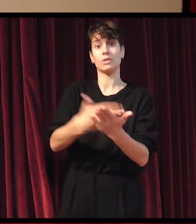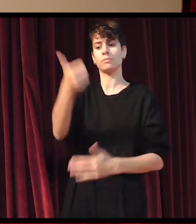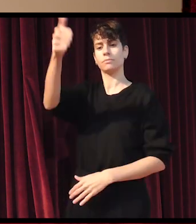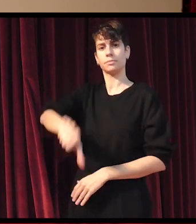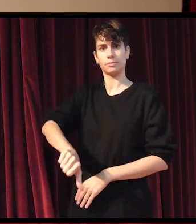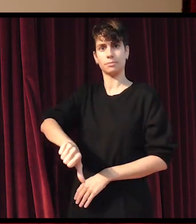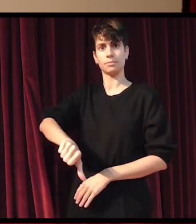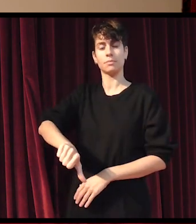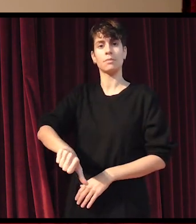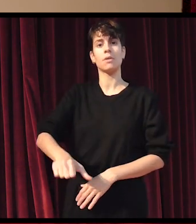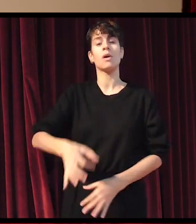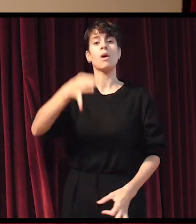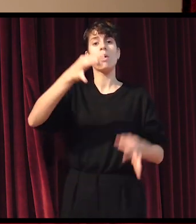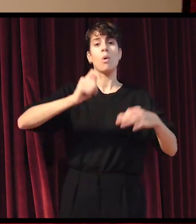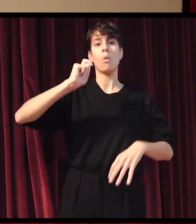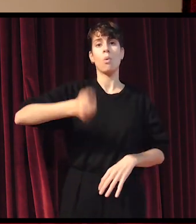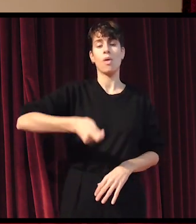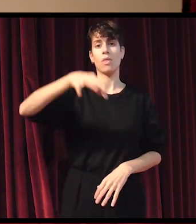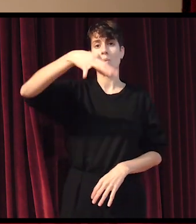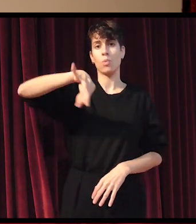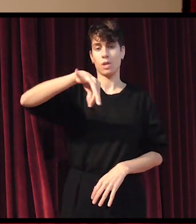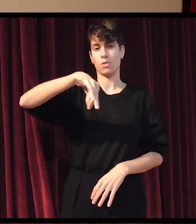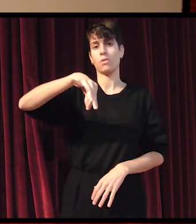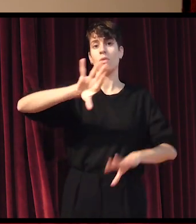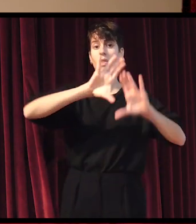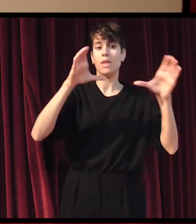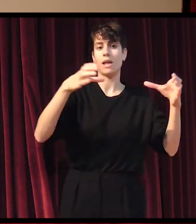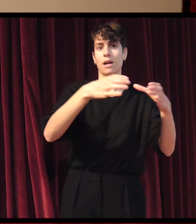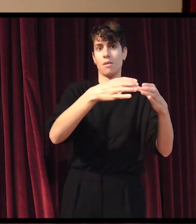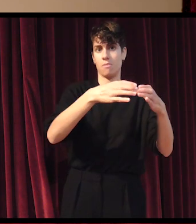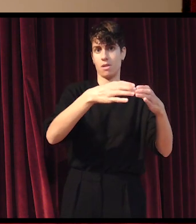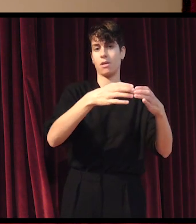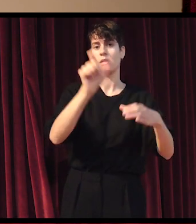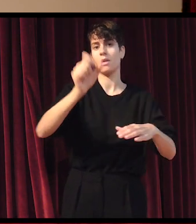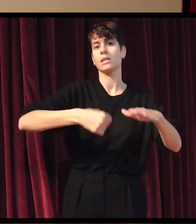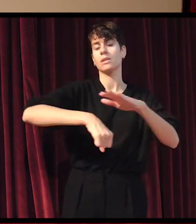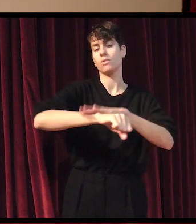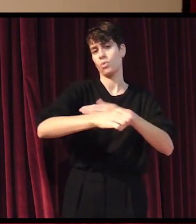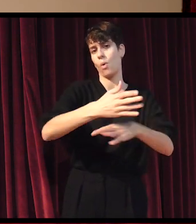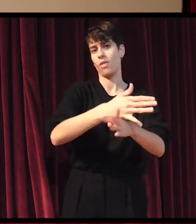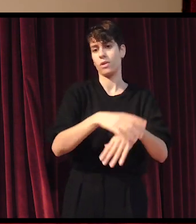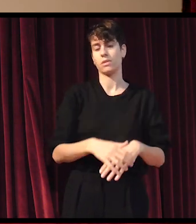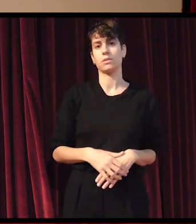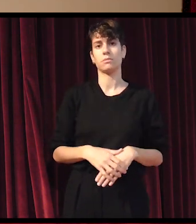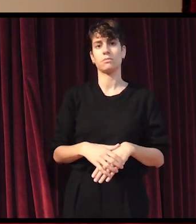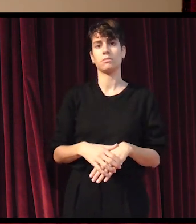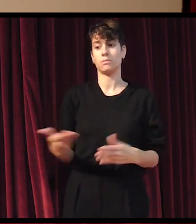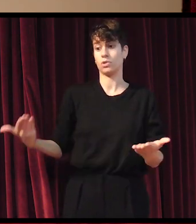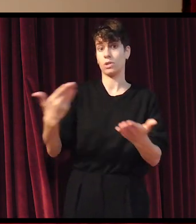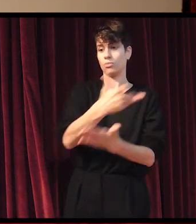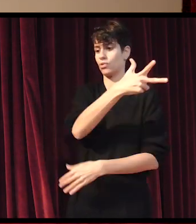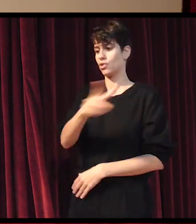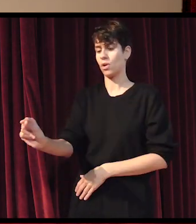Decisión del juez único de la Cámara del Estatuto del Jugador. La solicitud de este jugador ha sido rechazada, sin